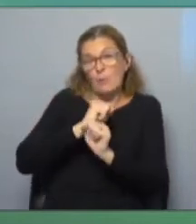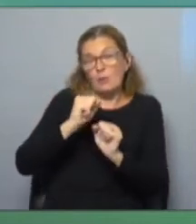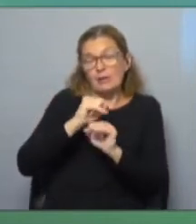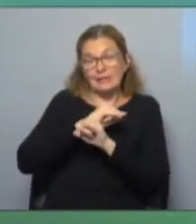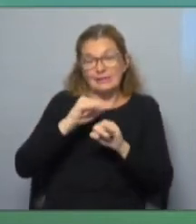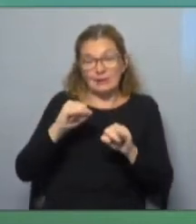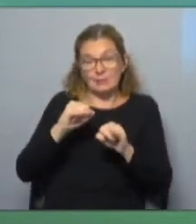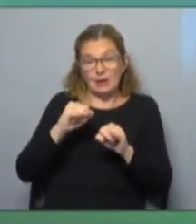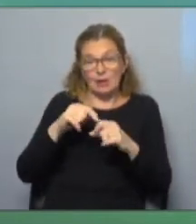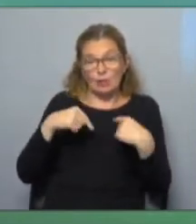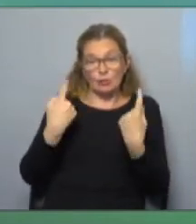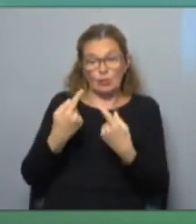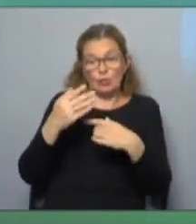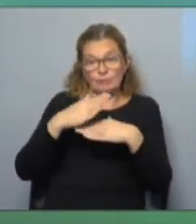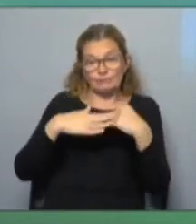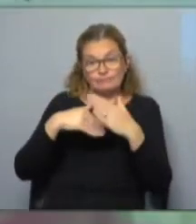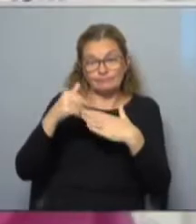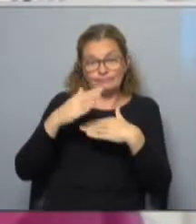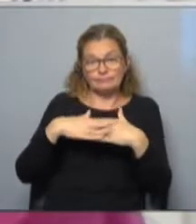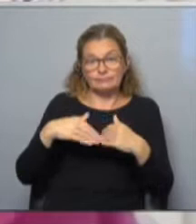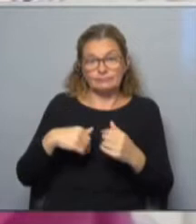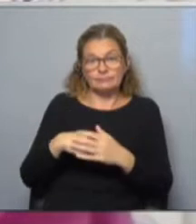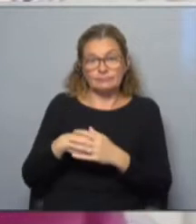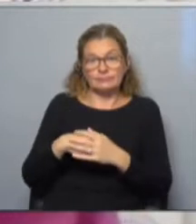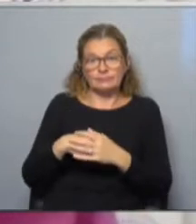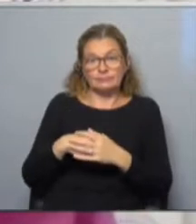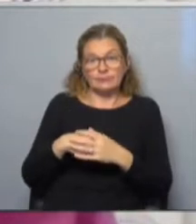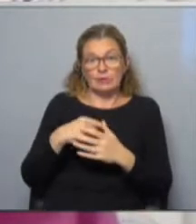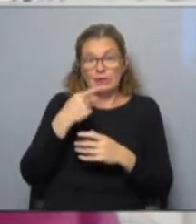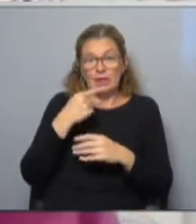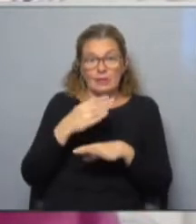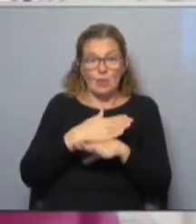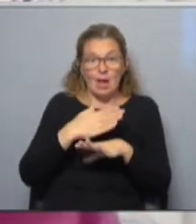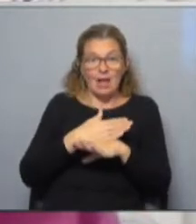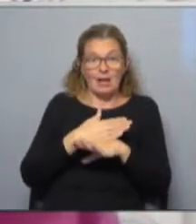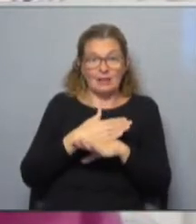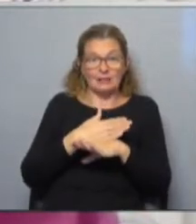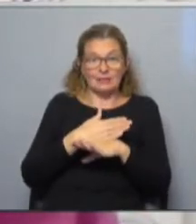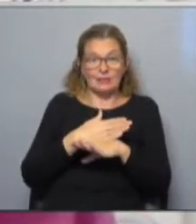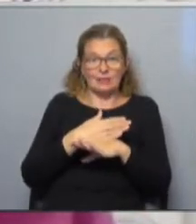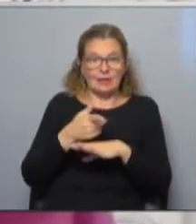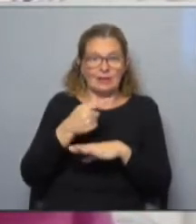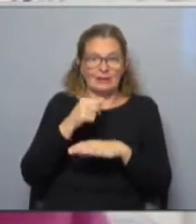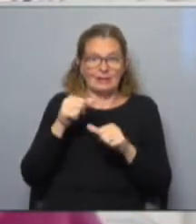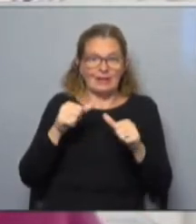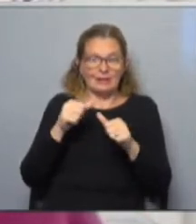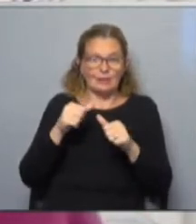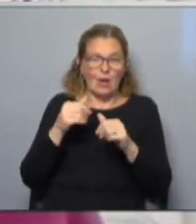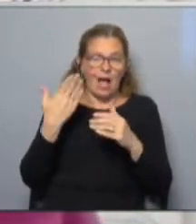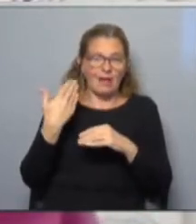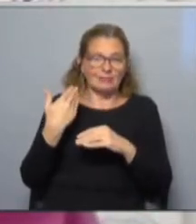terminar con el resto de las obras. Lo que se anunció fue, bueno, la construcción del